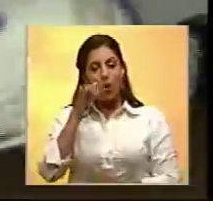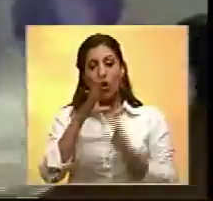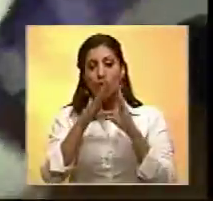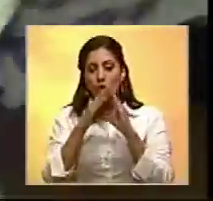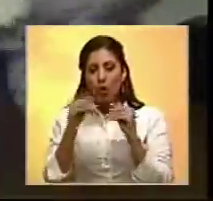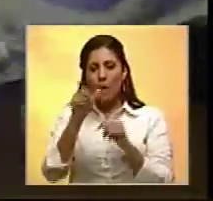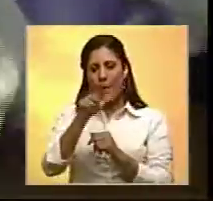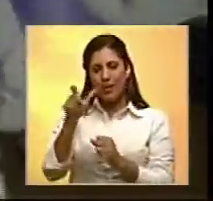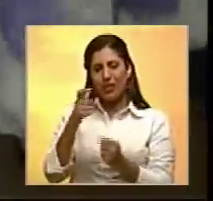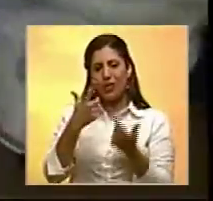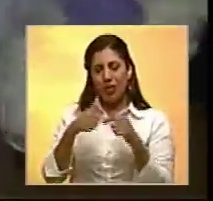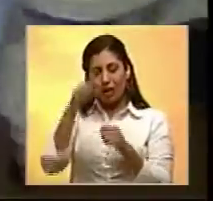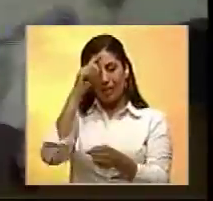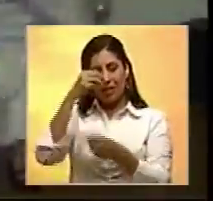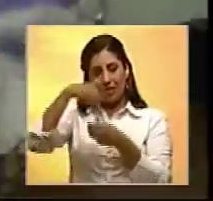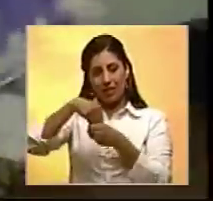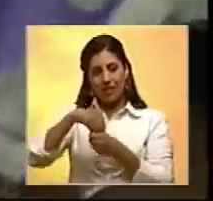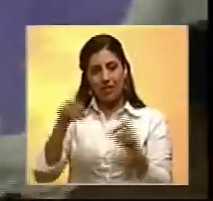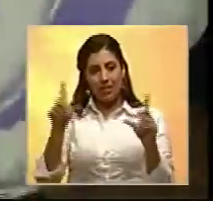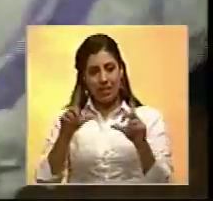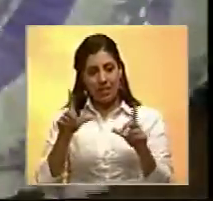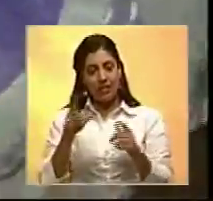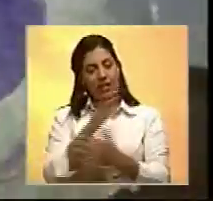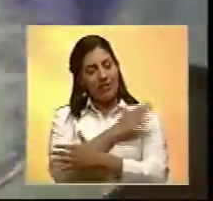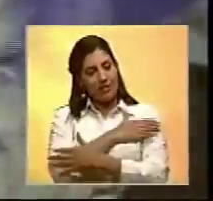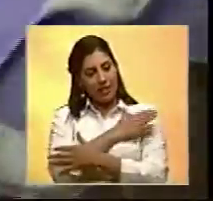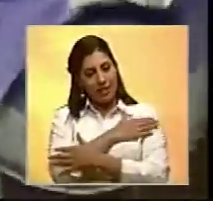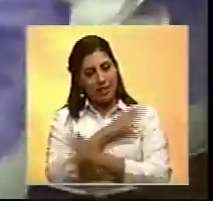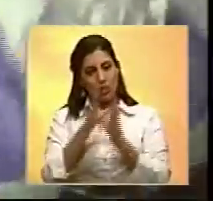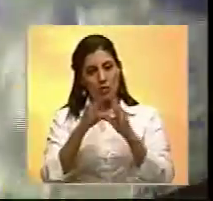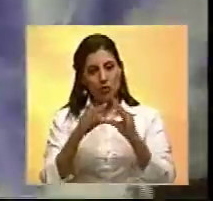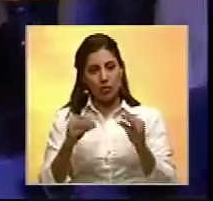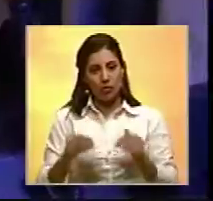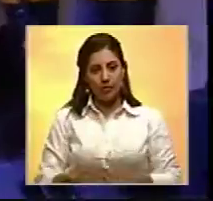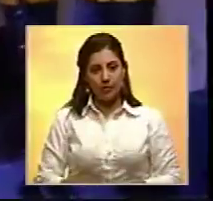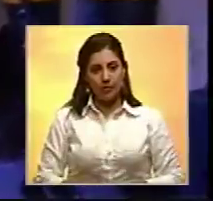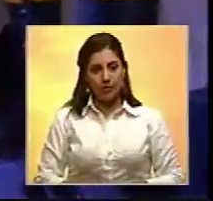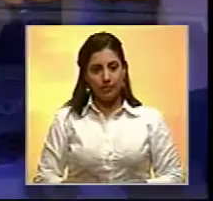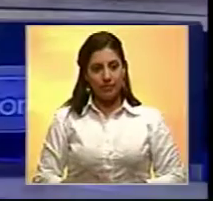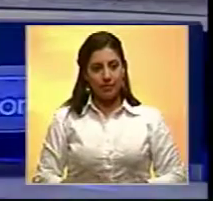y productores de nuestra planta televisiva. Felicitaciones a todos.